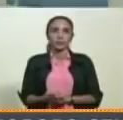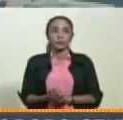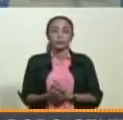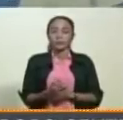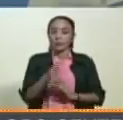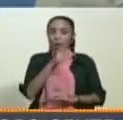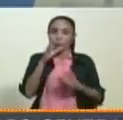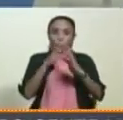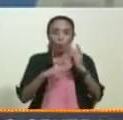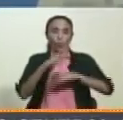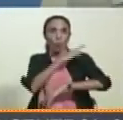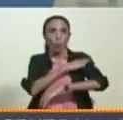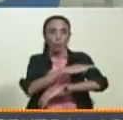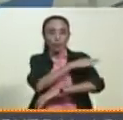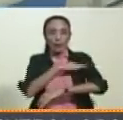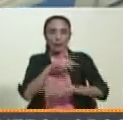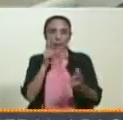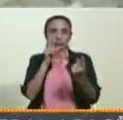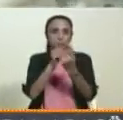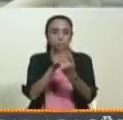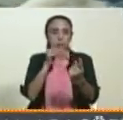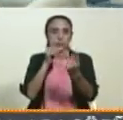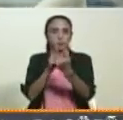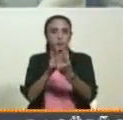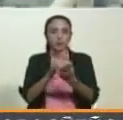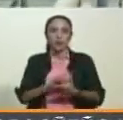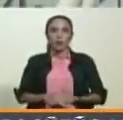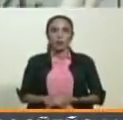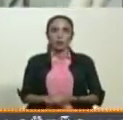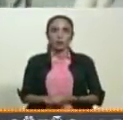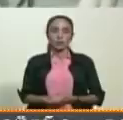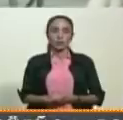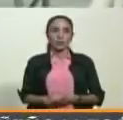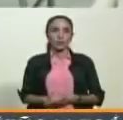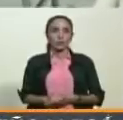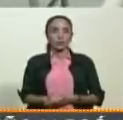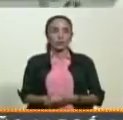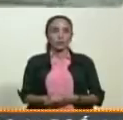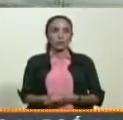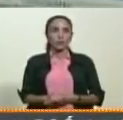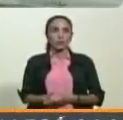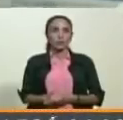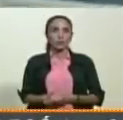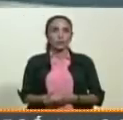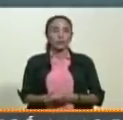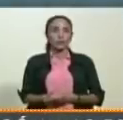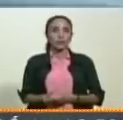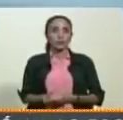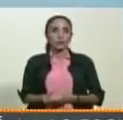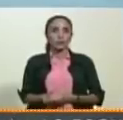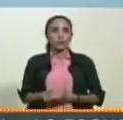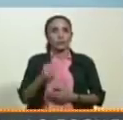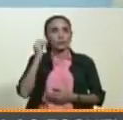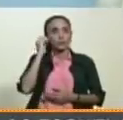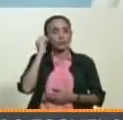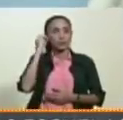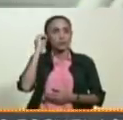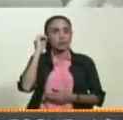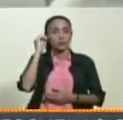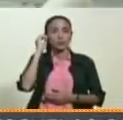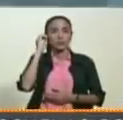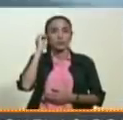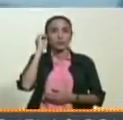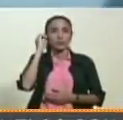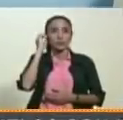estos hospitales, que utilizando esto como ente descongestionador van a tener mucha más eficiencia y eficacia en